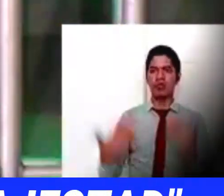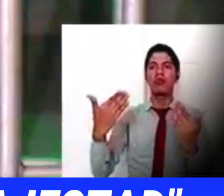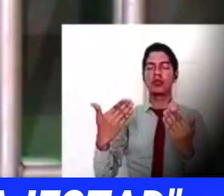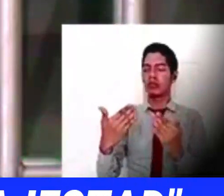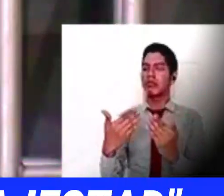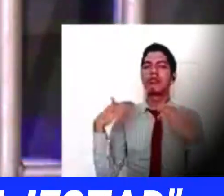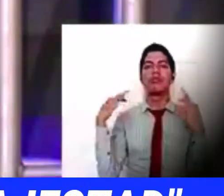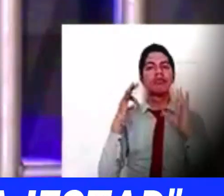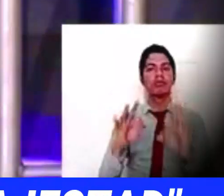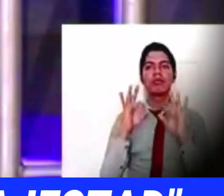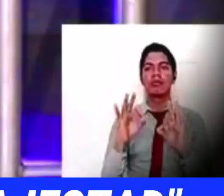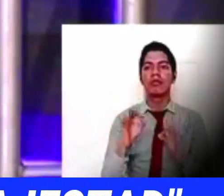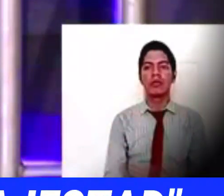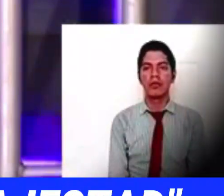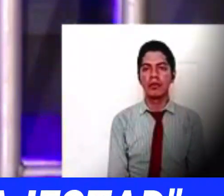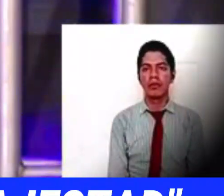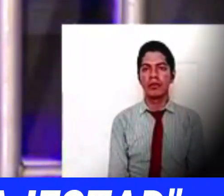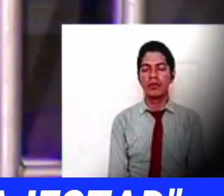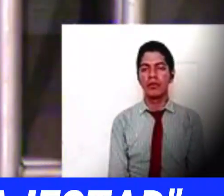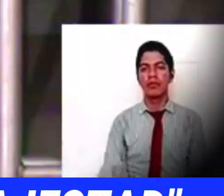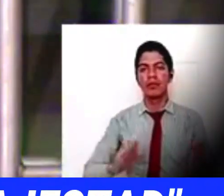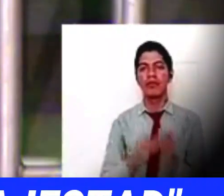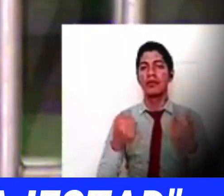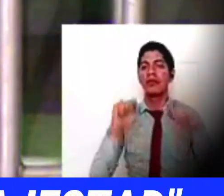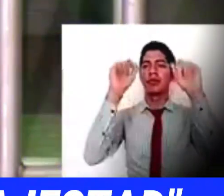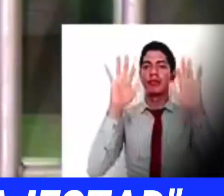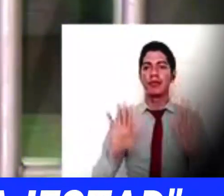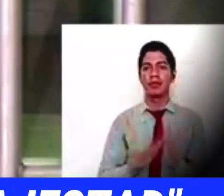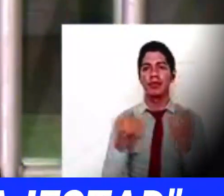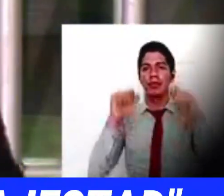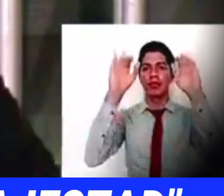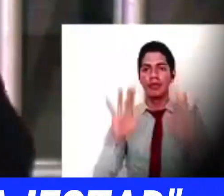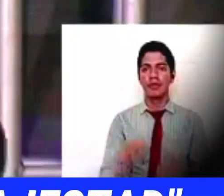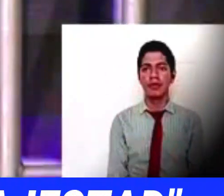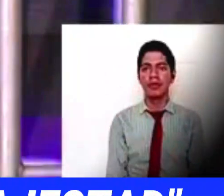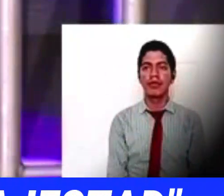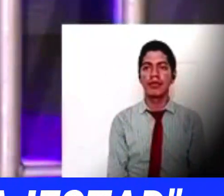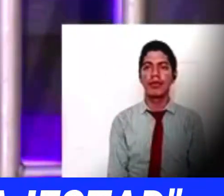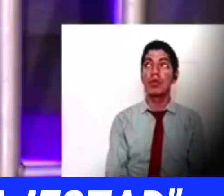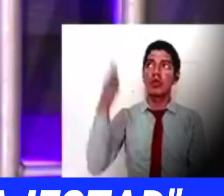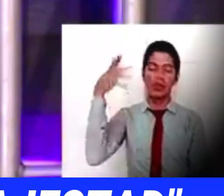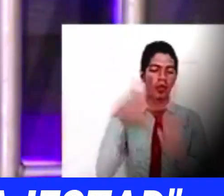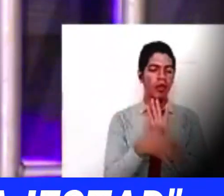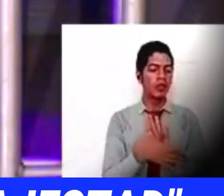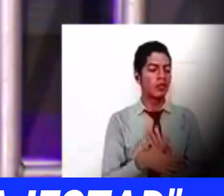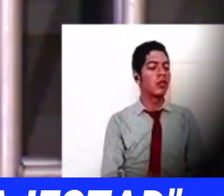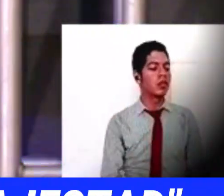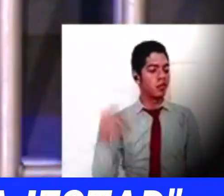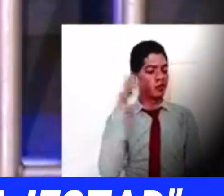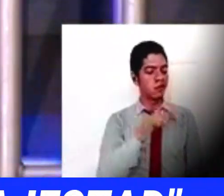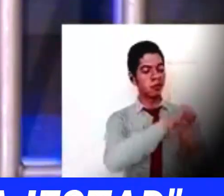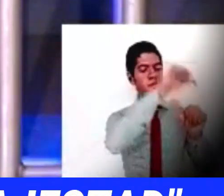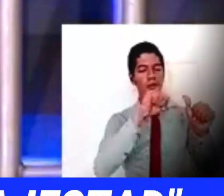filos. Aleluya, aleluya. Habló Dios y dijo: este es un gemelo. Y